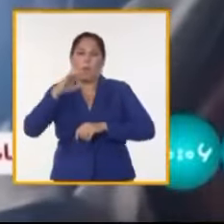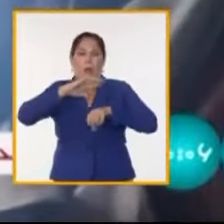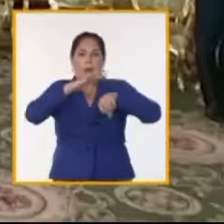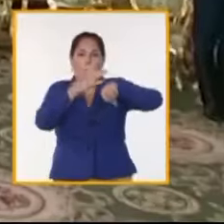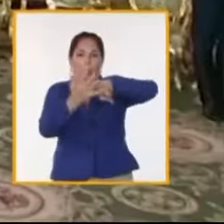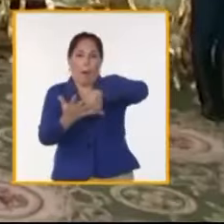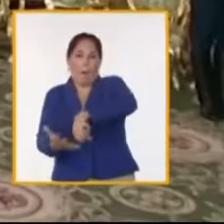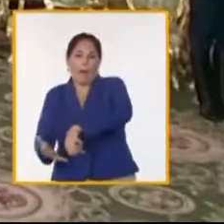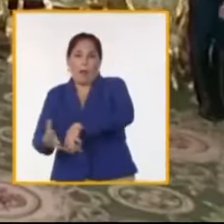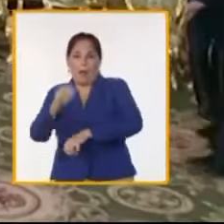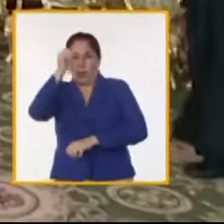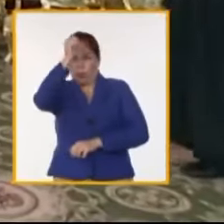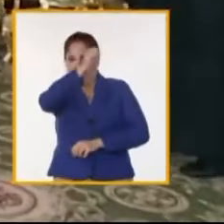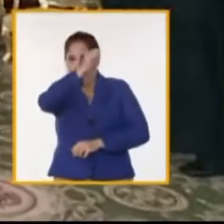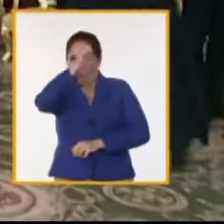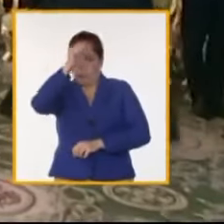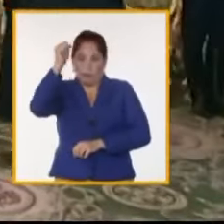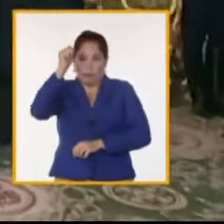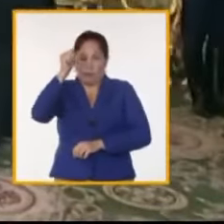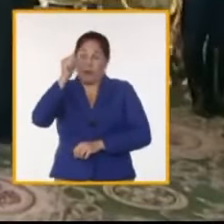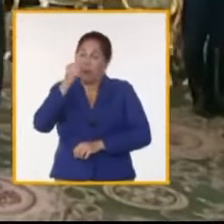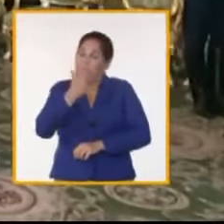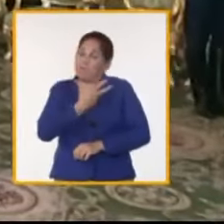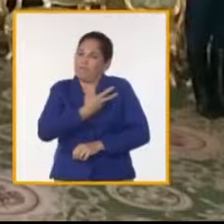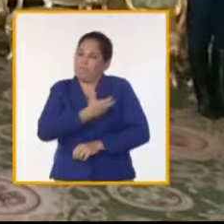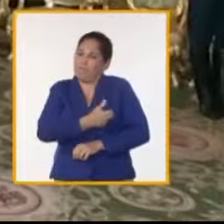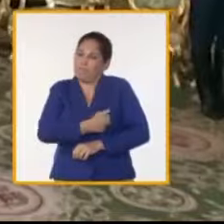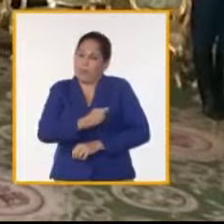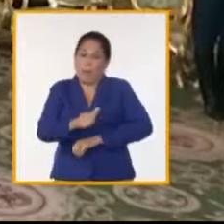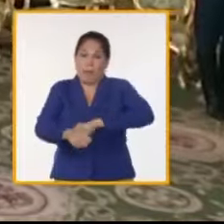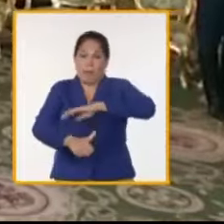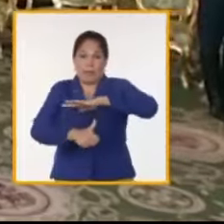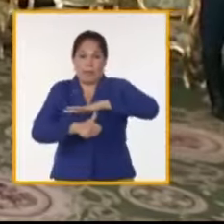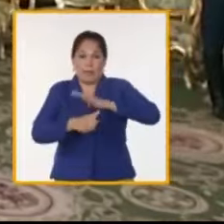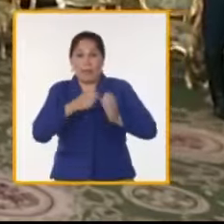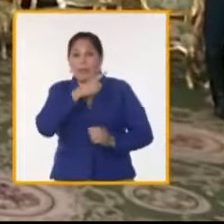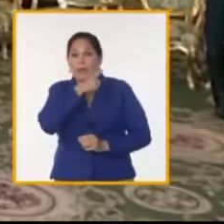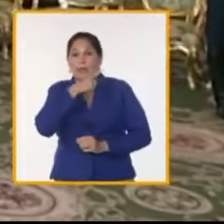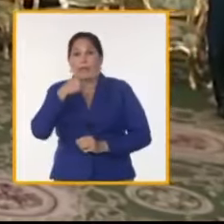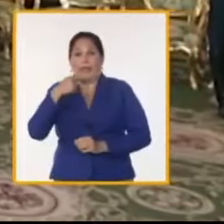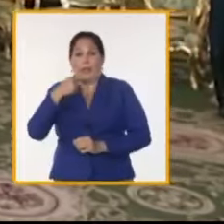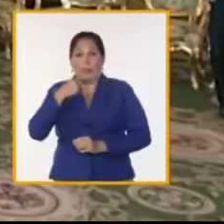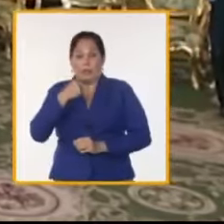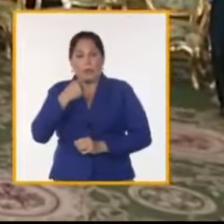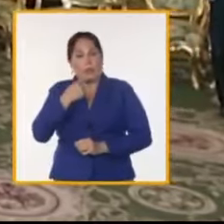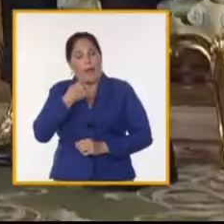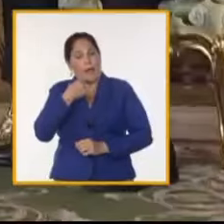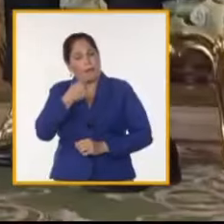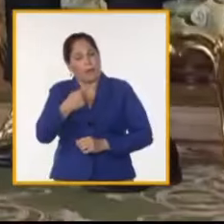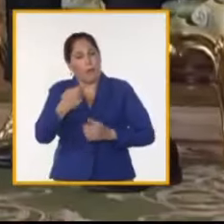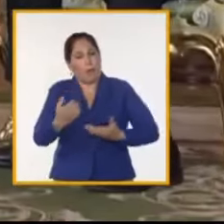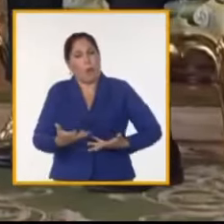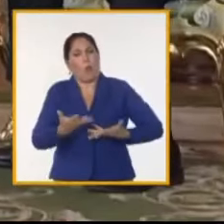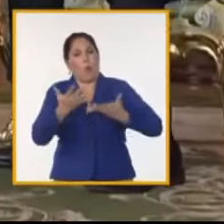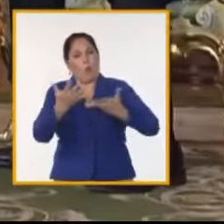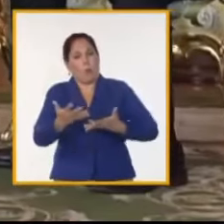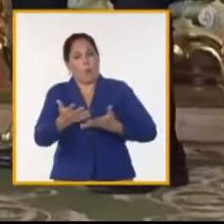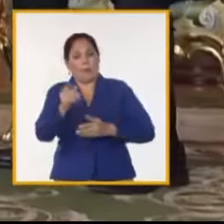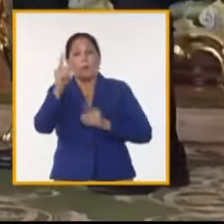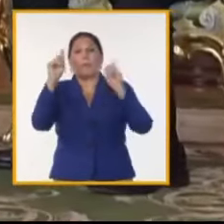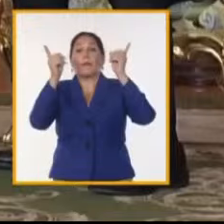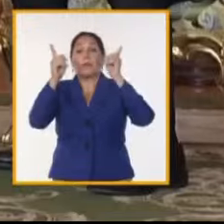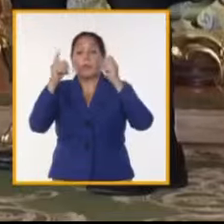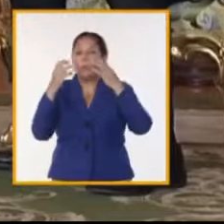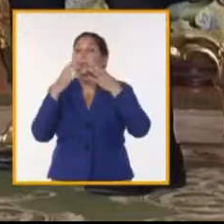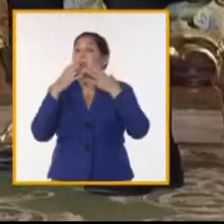domingo en un telegrama de condolencias el presidente de Rusia Vladimir Putin rindió homenaje a quien consideró un político